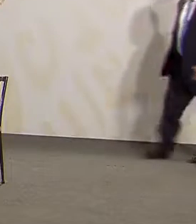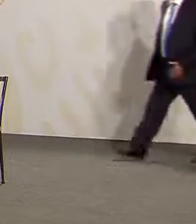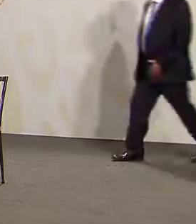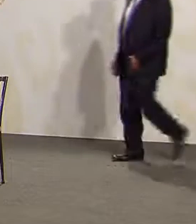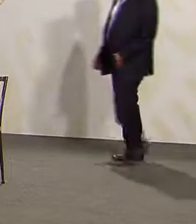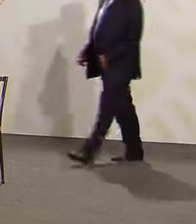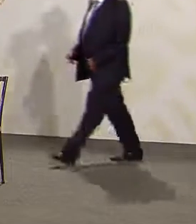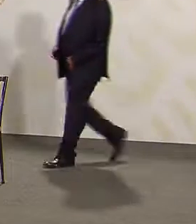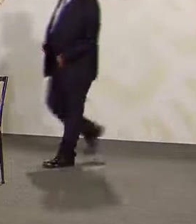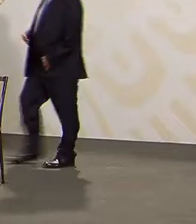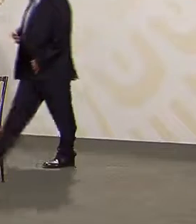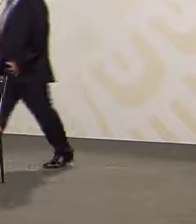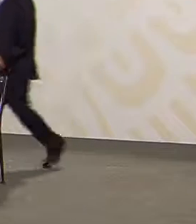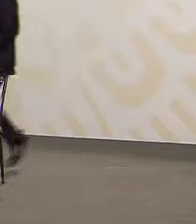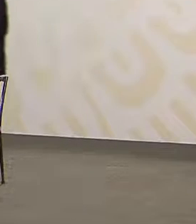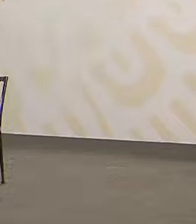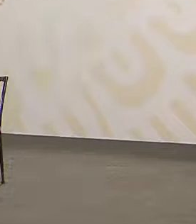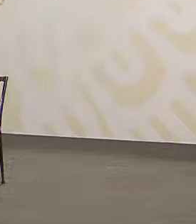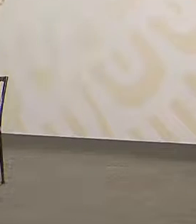días.